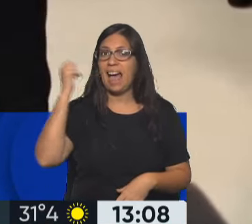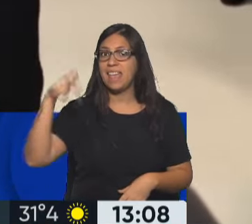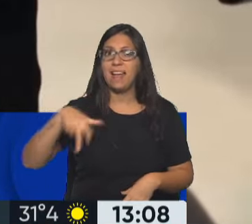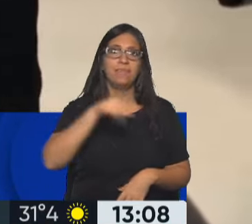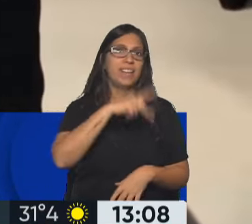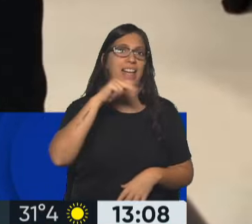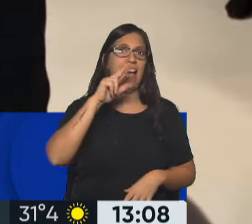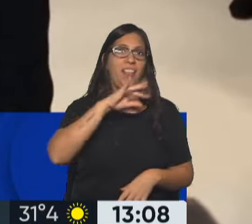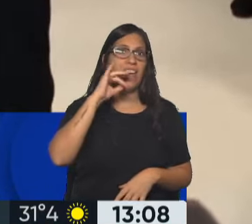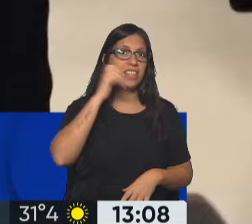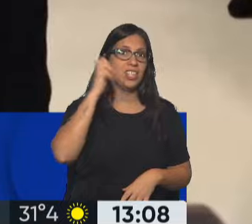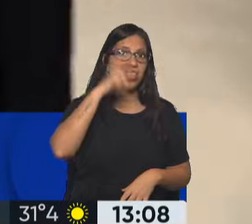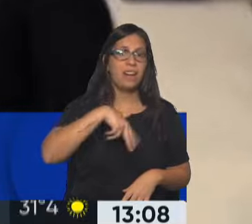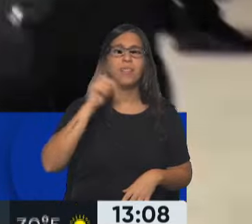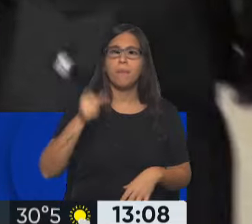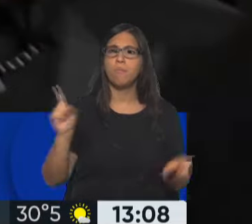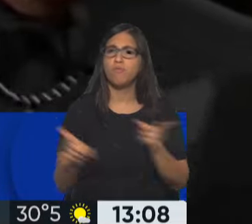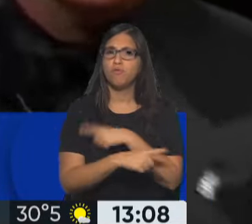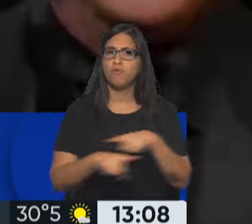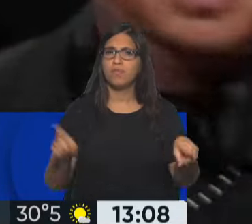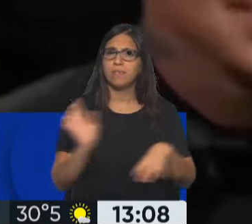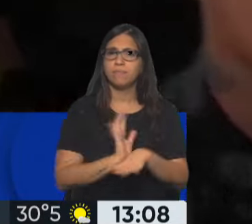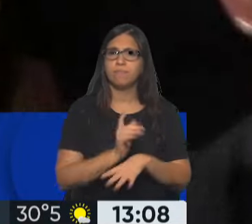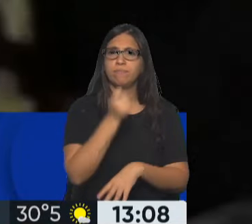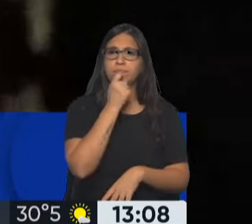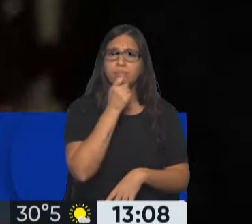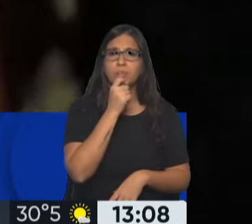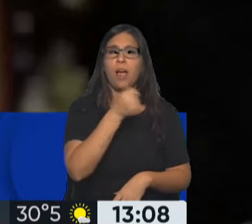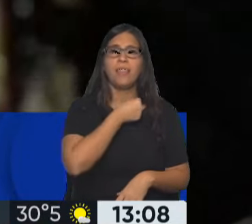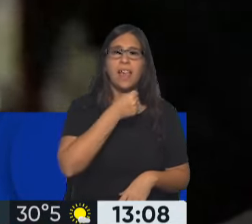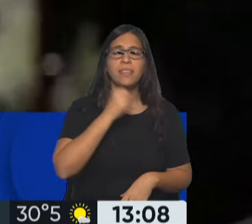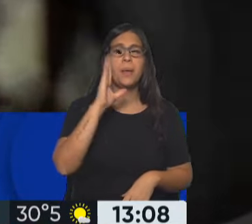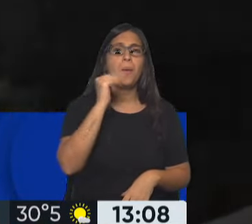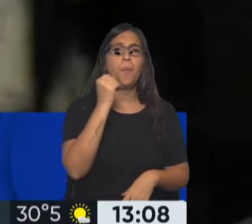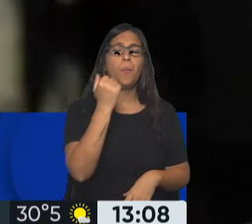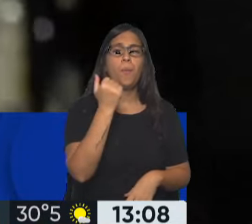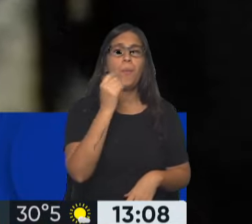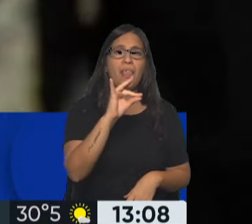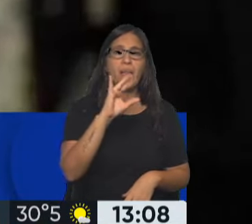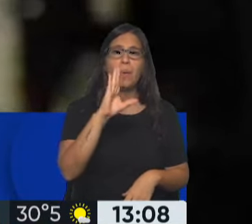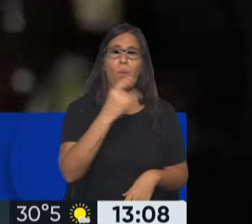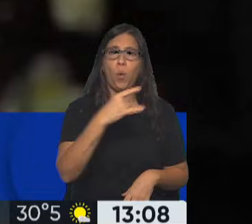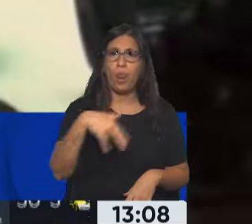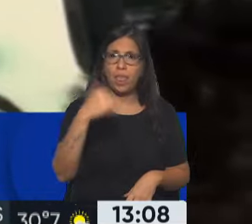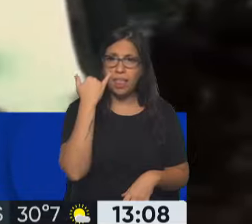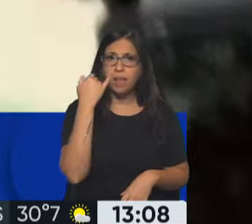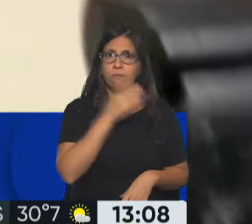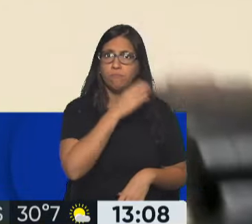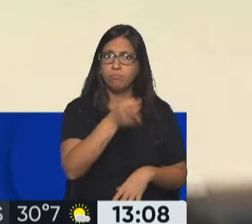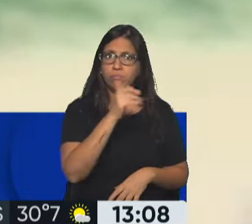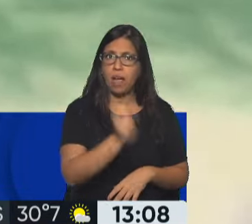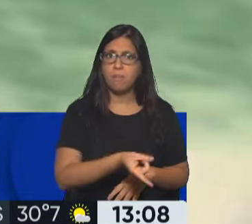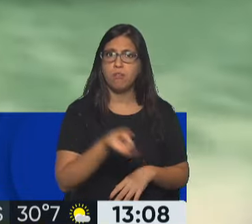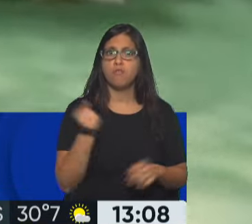por supuesto. Mucha gente del mundo de la música también, como por ejemplo Bad Bunny, que se dio también el lujo de pasar por allí. No es